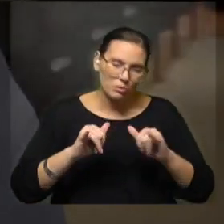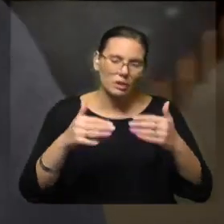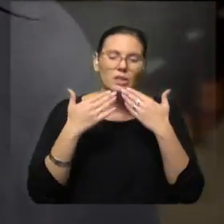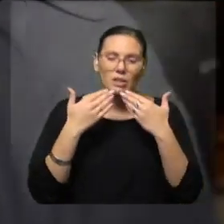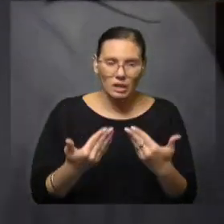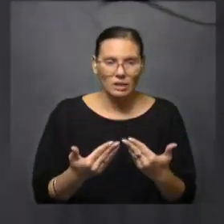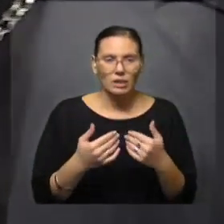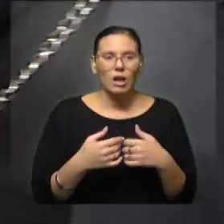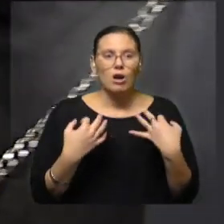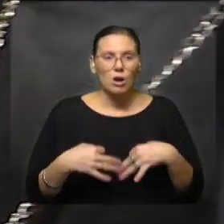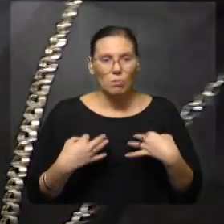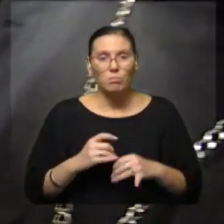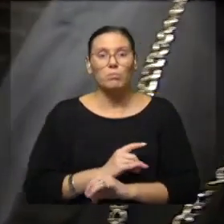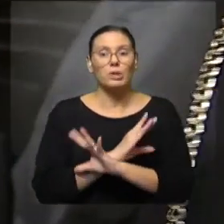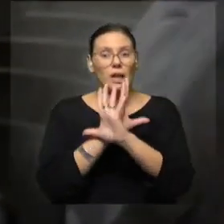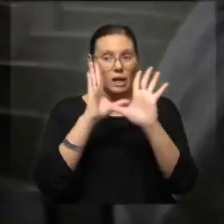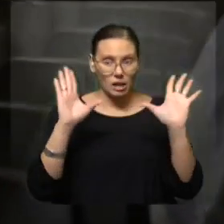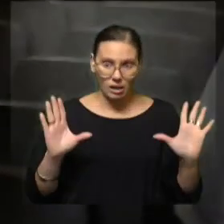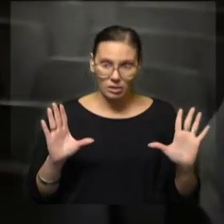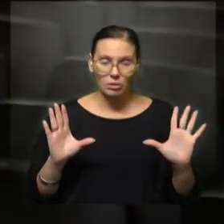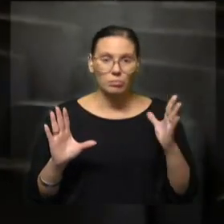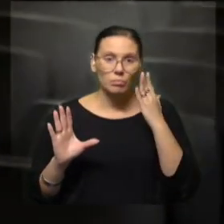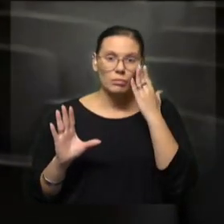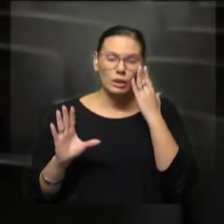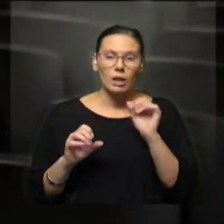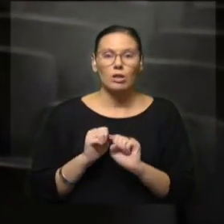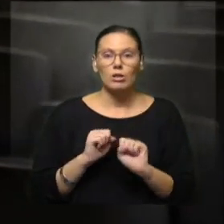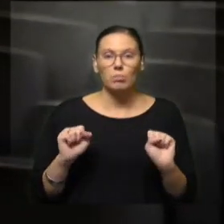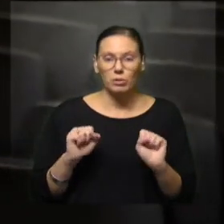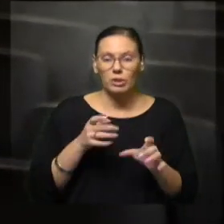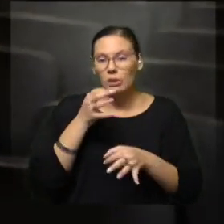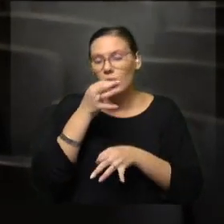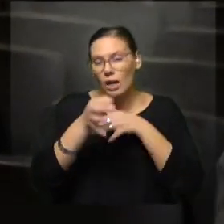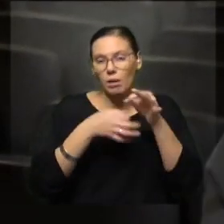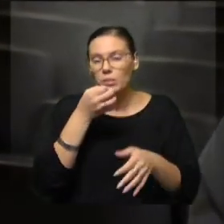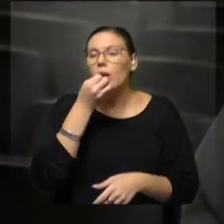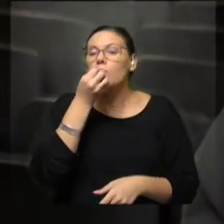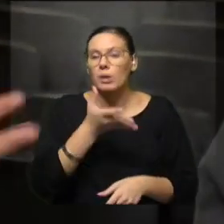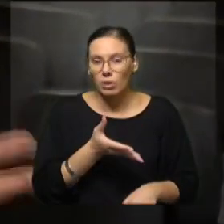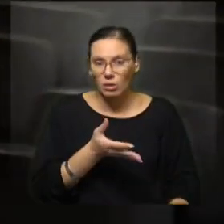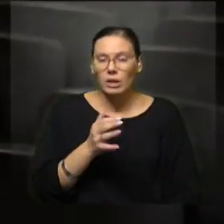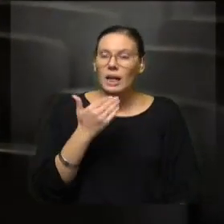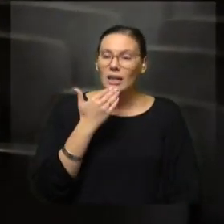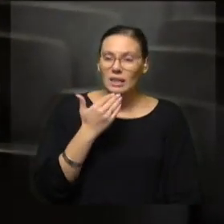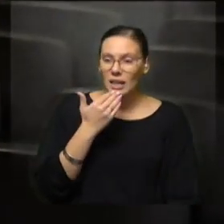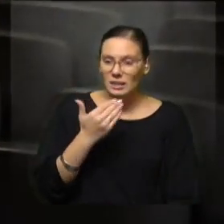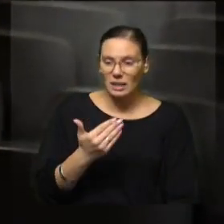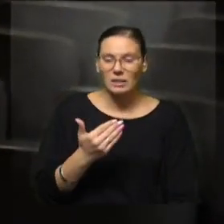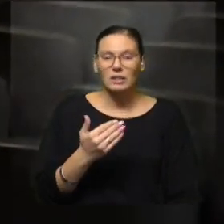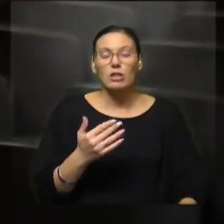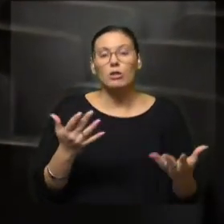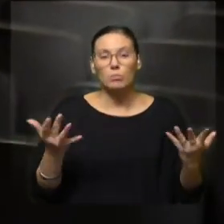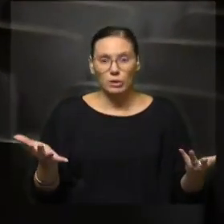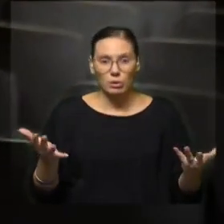Andy. La verdad que fuiste muy clara, quedó todo clarísimo y no pudiste haberlo expresado mejor. Así que bueno, muchas gracias. Y bueno,